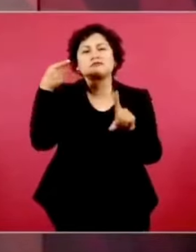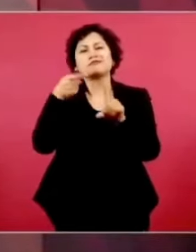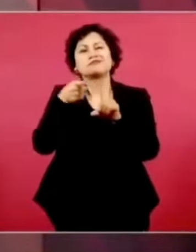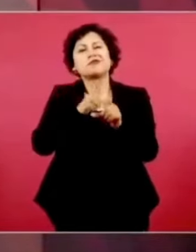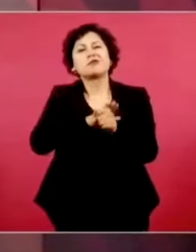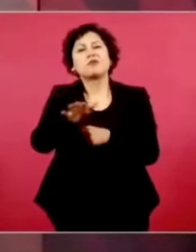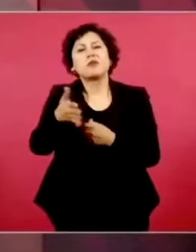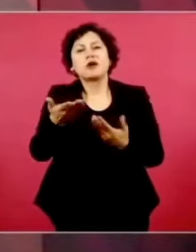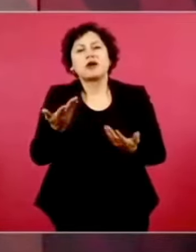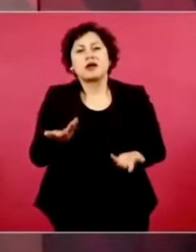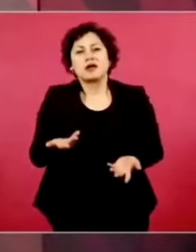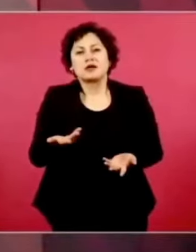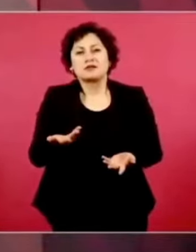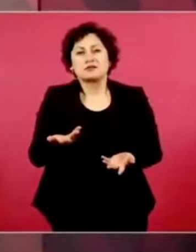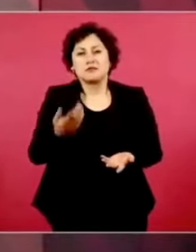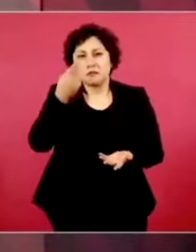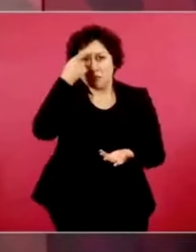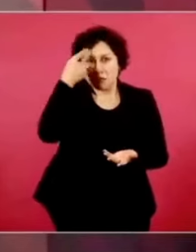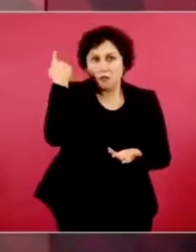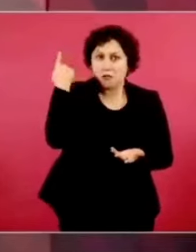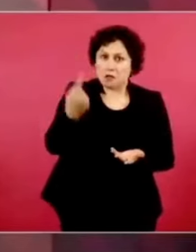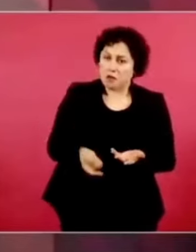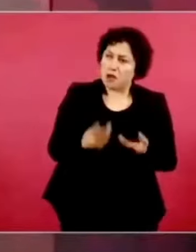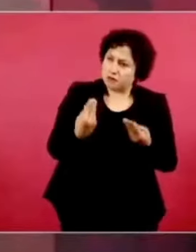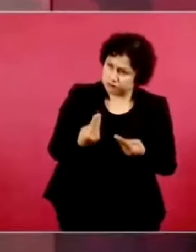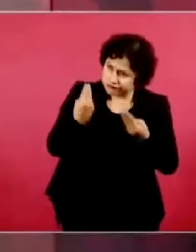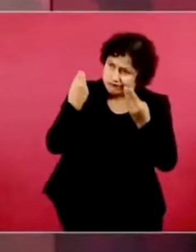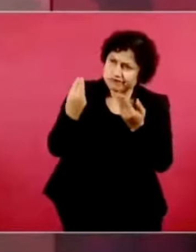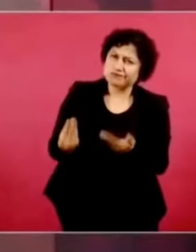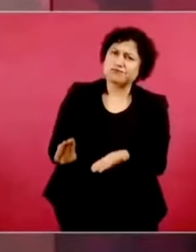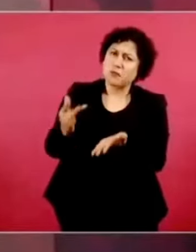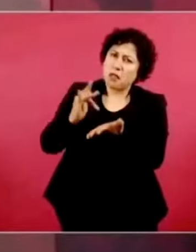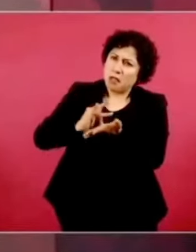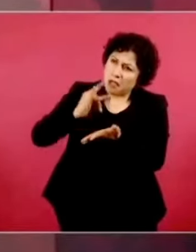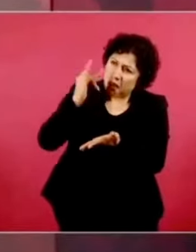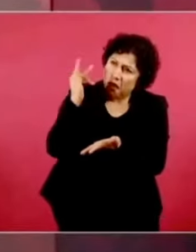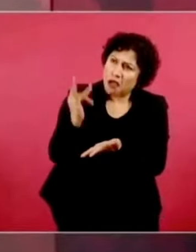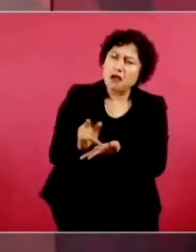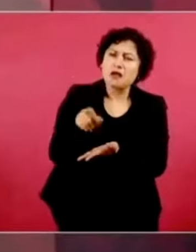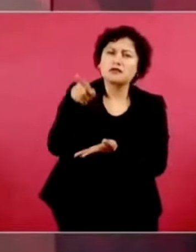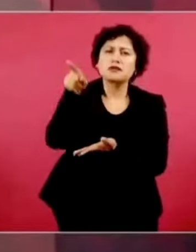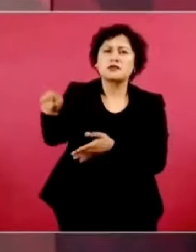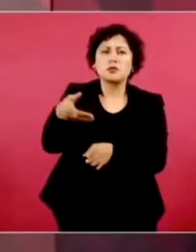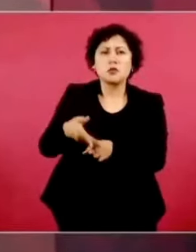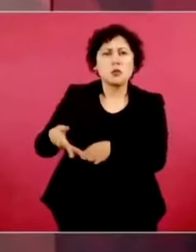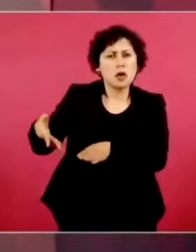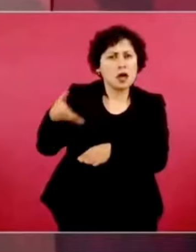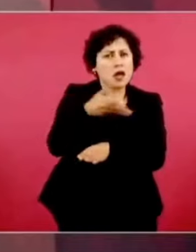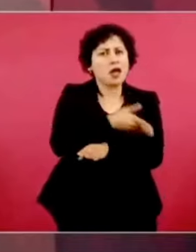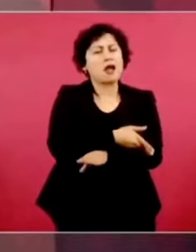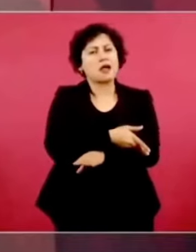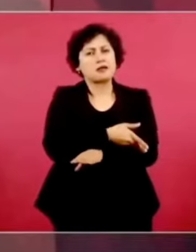era una recompensa por los servicios prestados